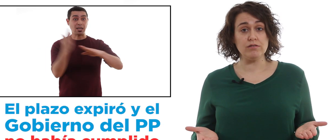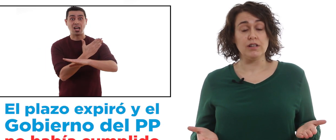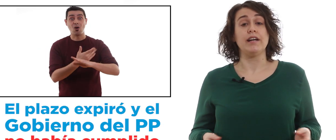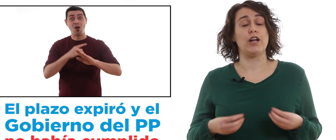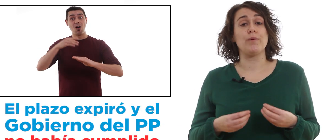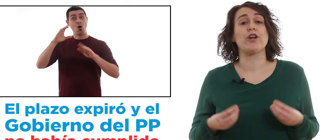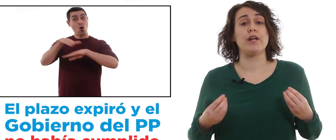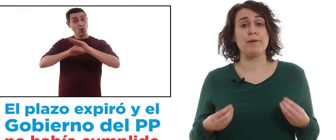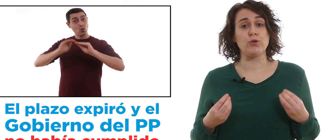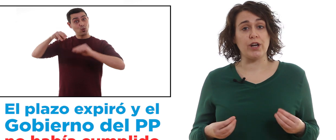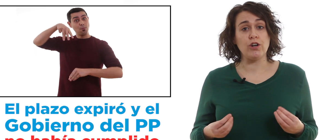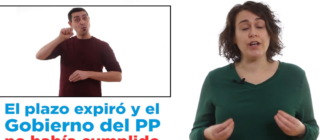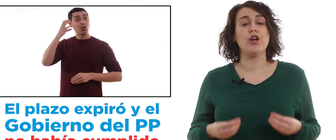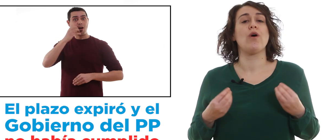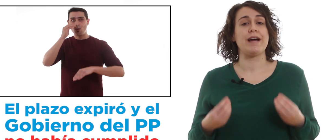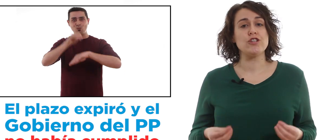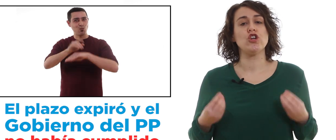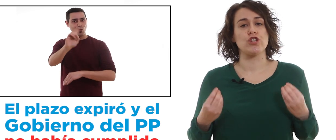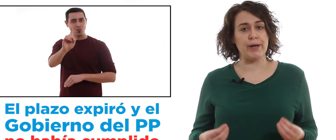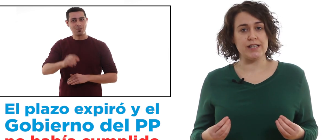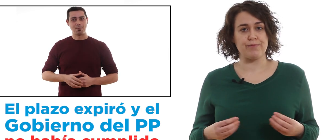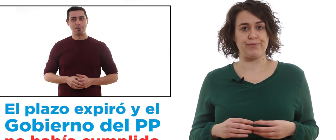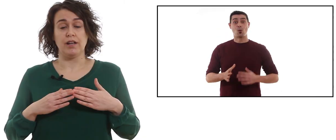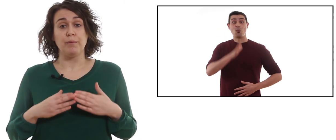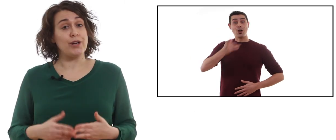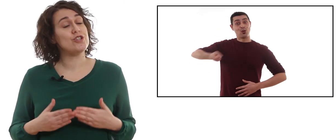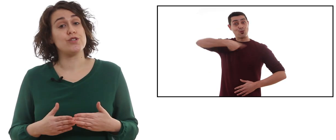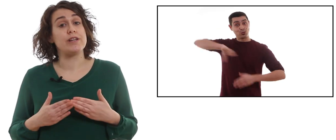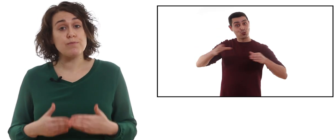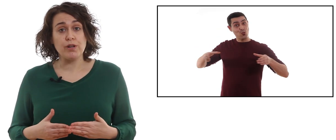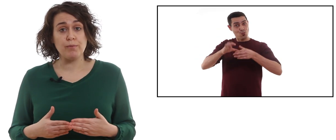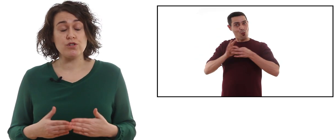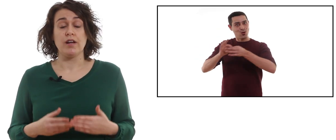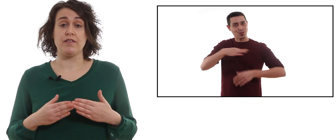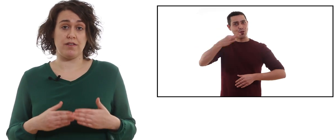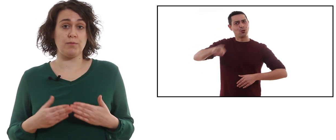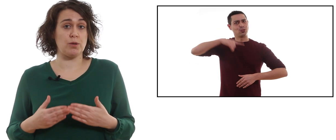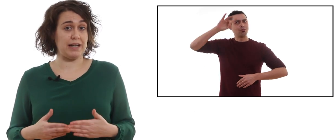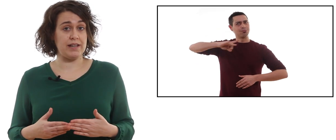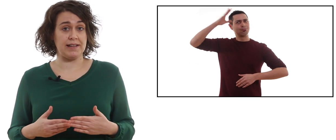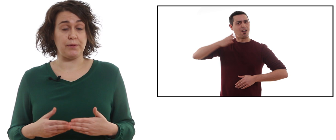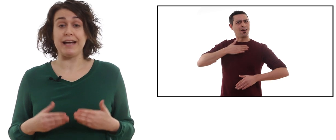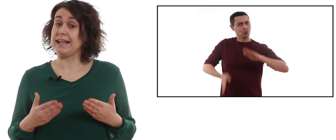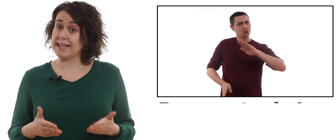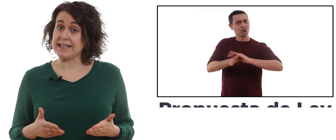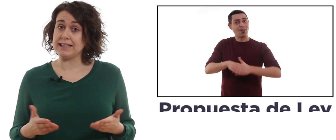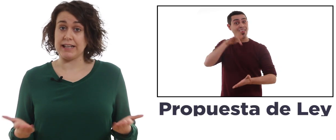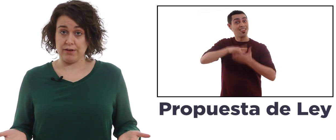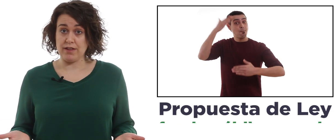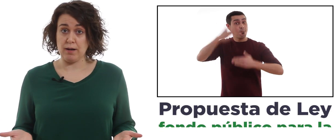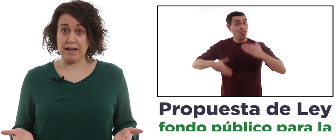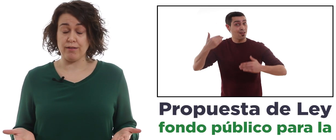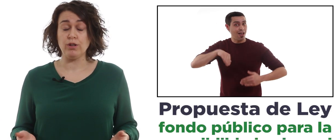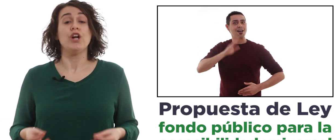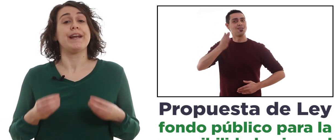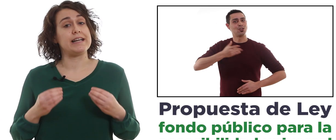llegó y el gobierno de M. Rajoy no había hecho los deberes. Por eso desde Unidos Podemos decidimos tomar la iniciativa y al día siguiente de